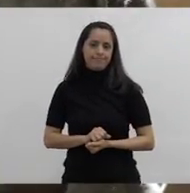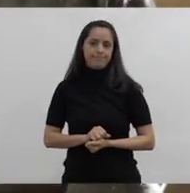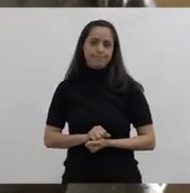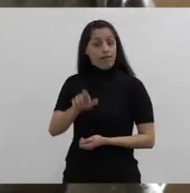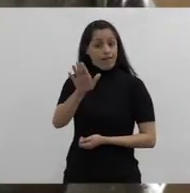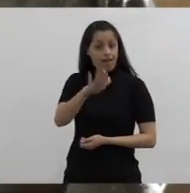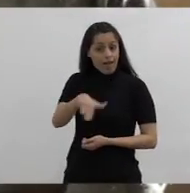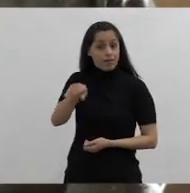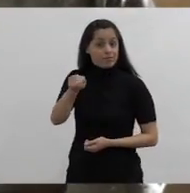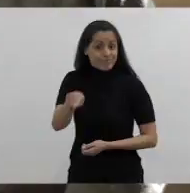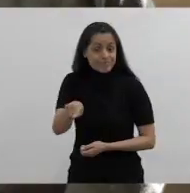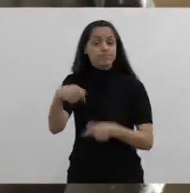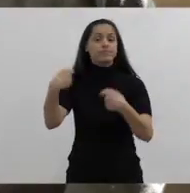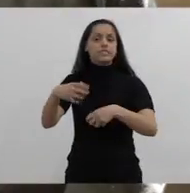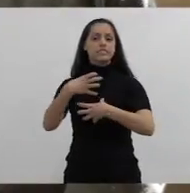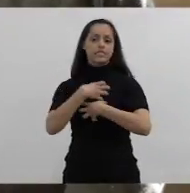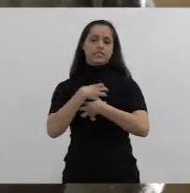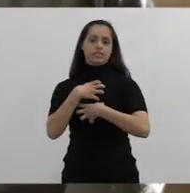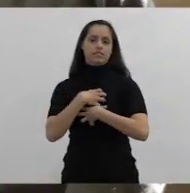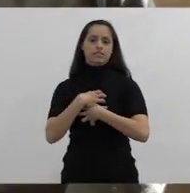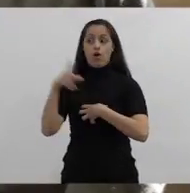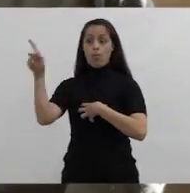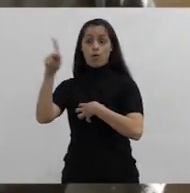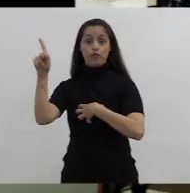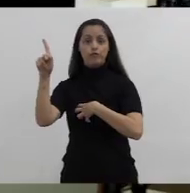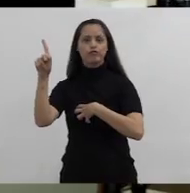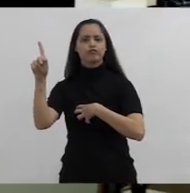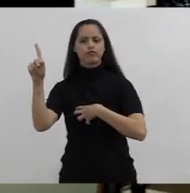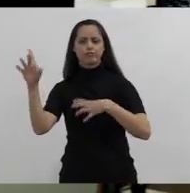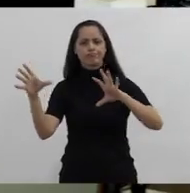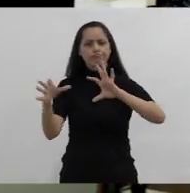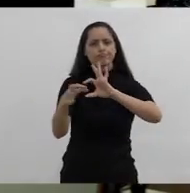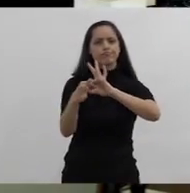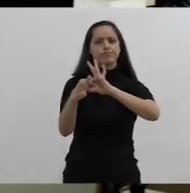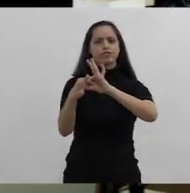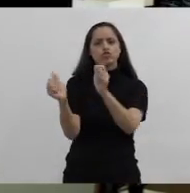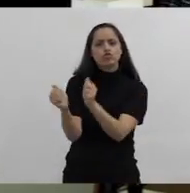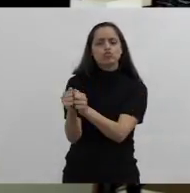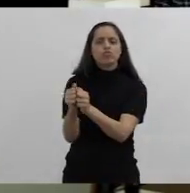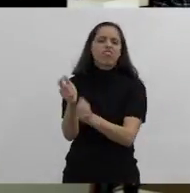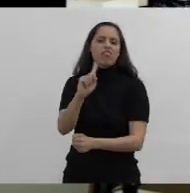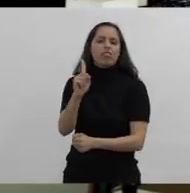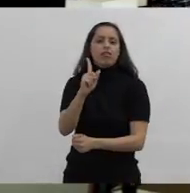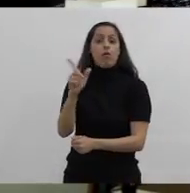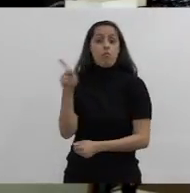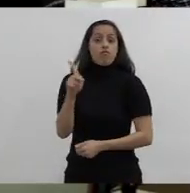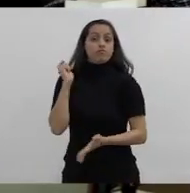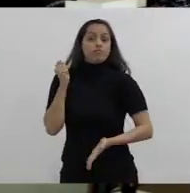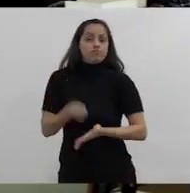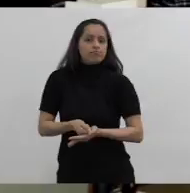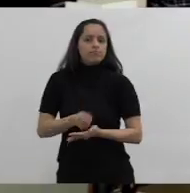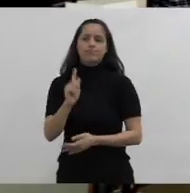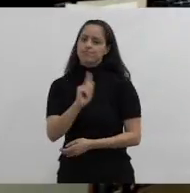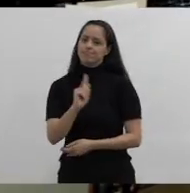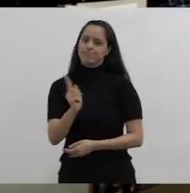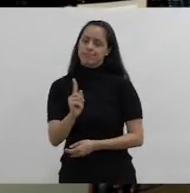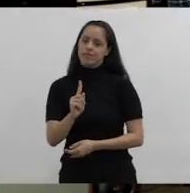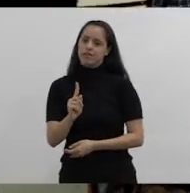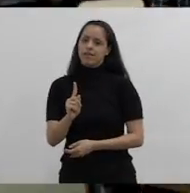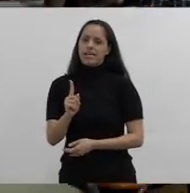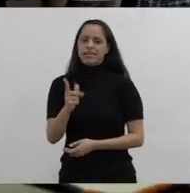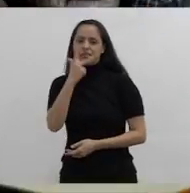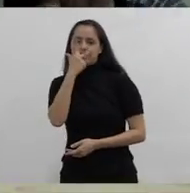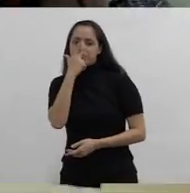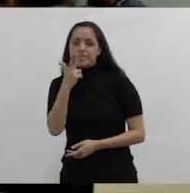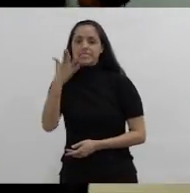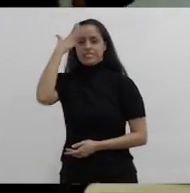que el docente está presente, de que está a su lado, no como una autoridad, no como aquel